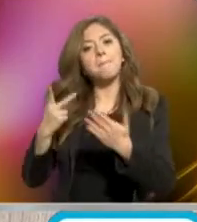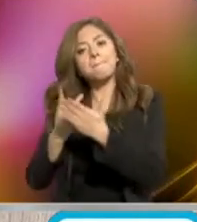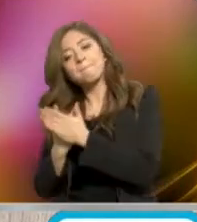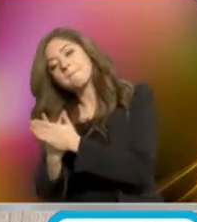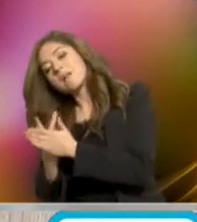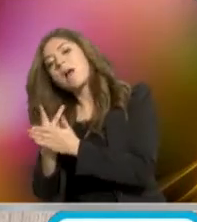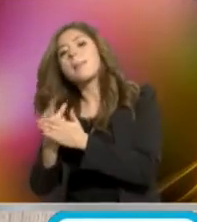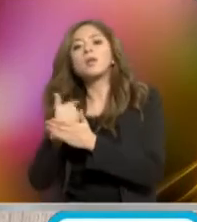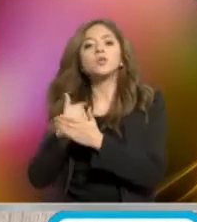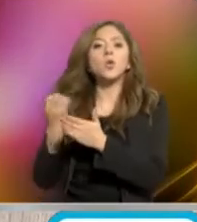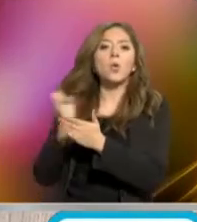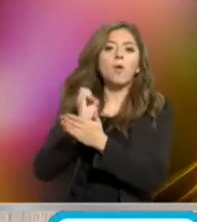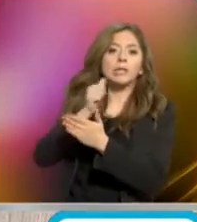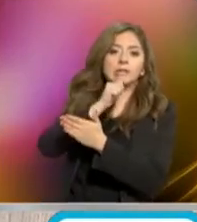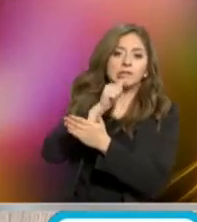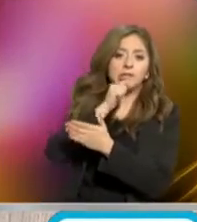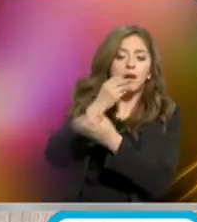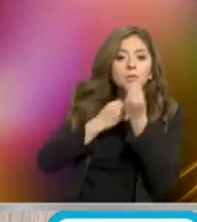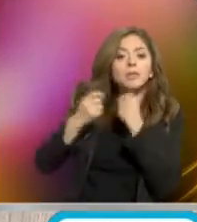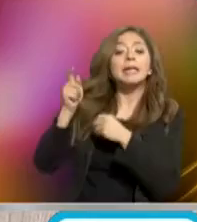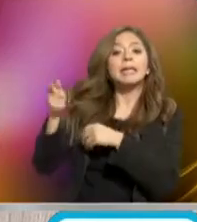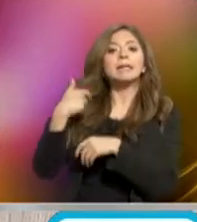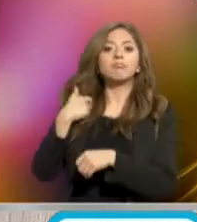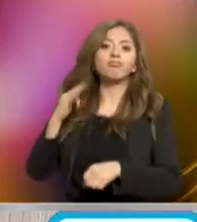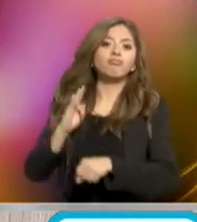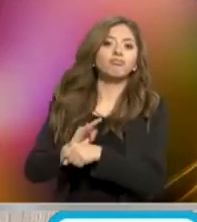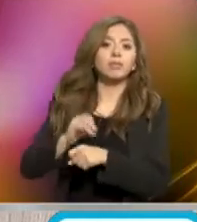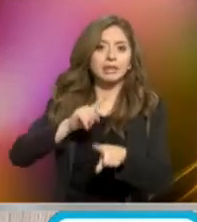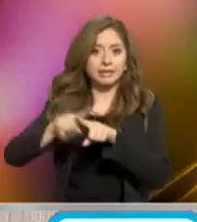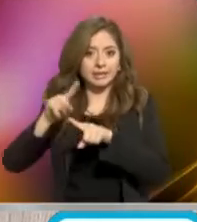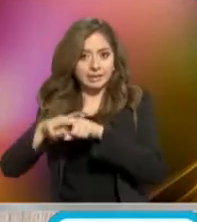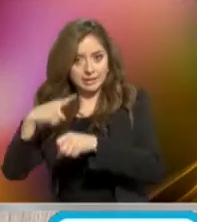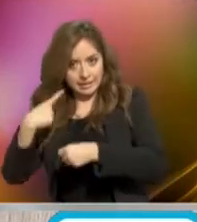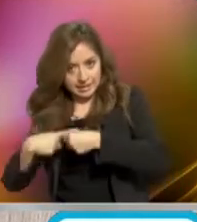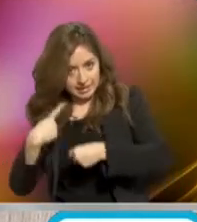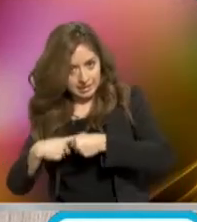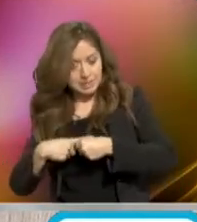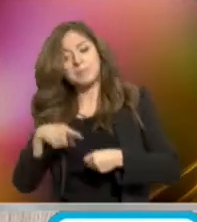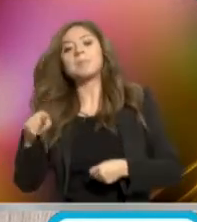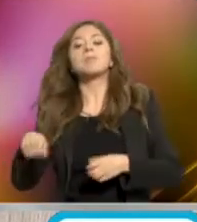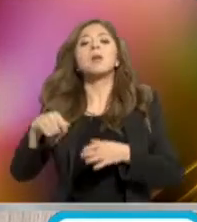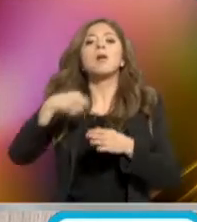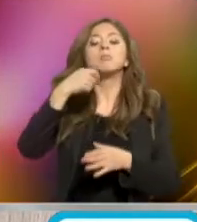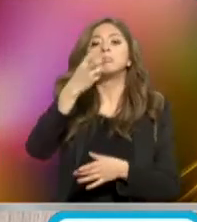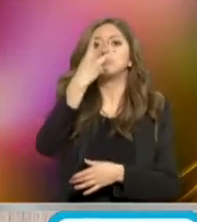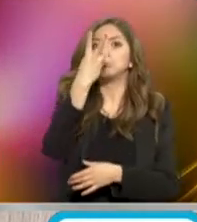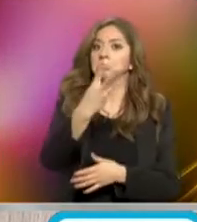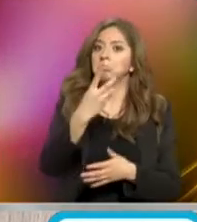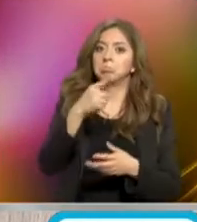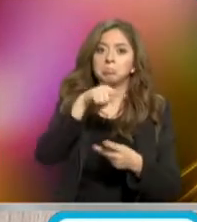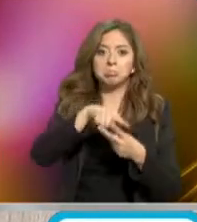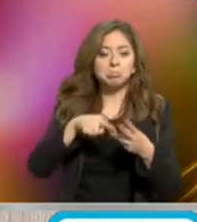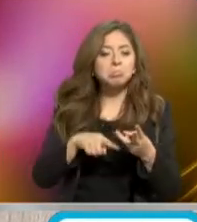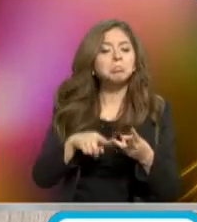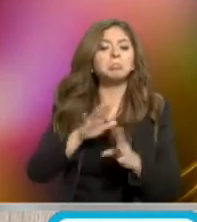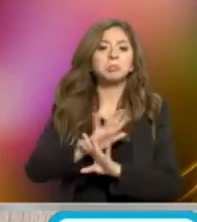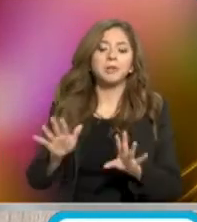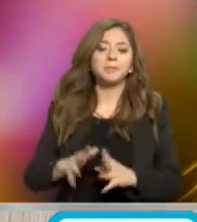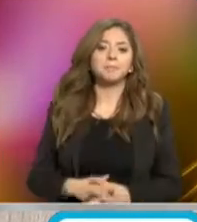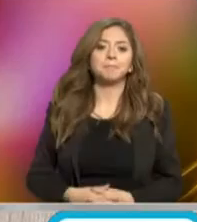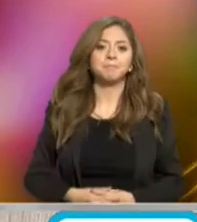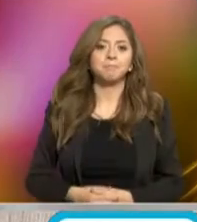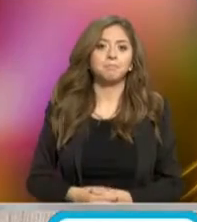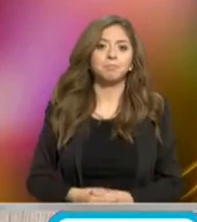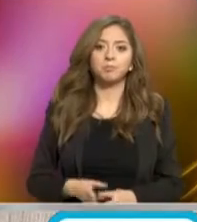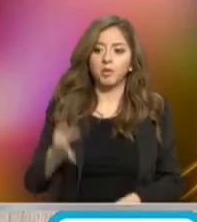no digerimos. Por Y eso nos supuesto. ayuda a prevenir muchas enfermedades. Claro. Muy bien. Entonces son buenísimos los tres. Pues ya Las tres tenemos un opciones.